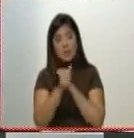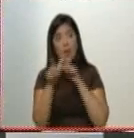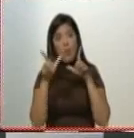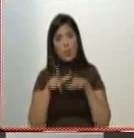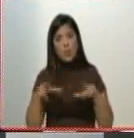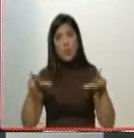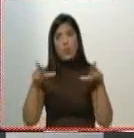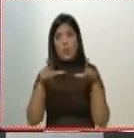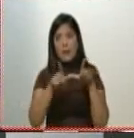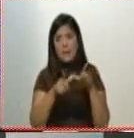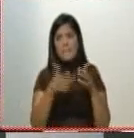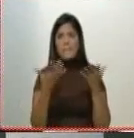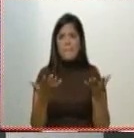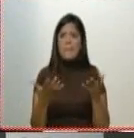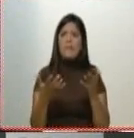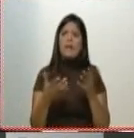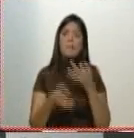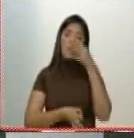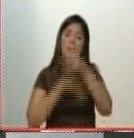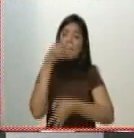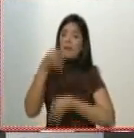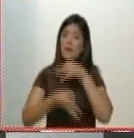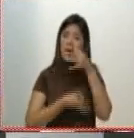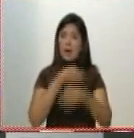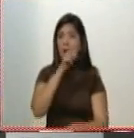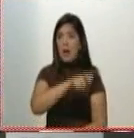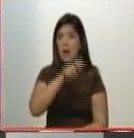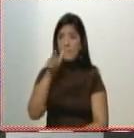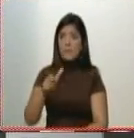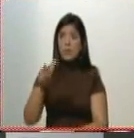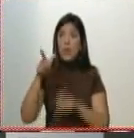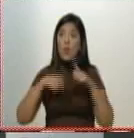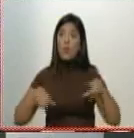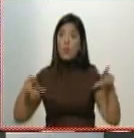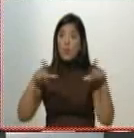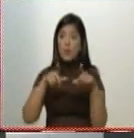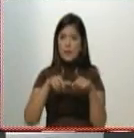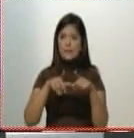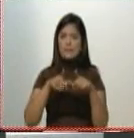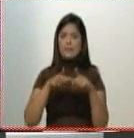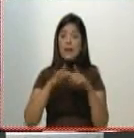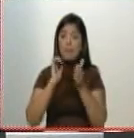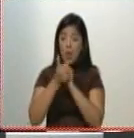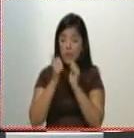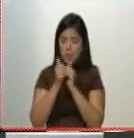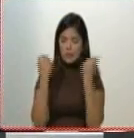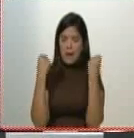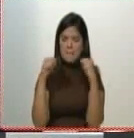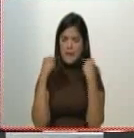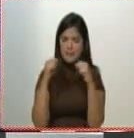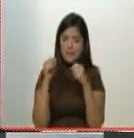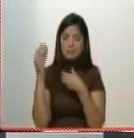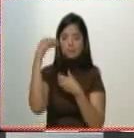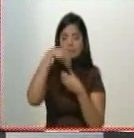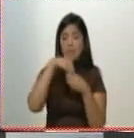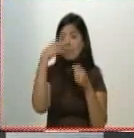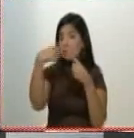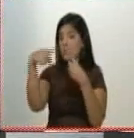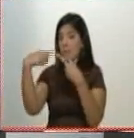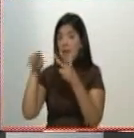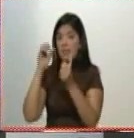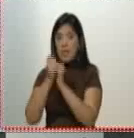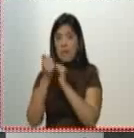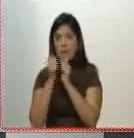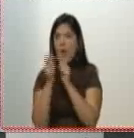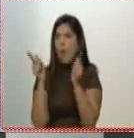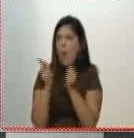para ilustrar un poco al pueblo venezolano, es un espacio que va a servir para concentrar a los atletas de diferentes disciplinas deportivas. No solamente va a